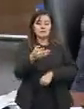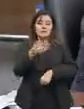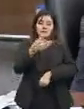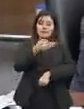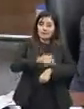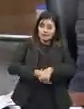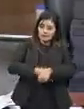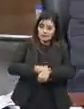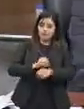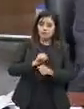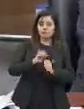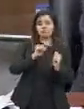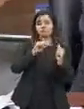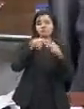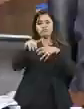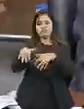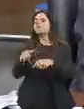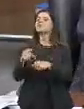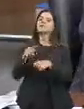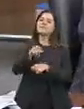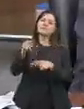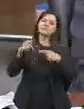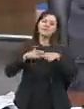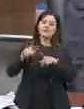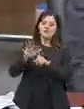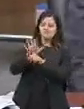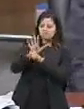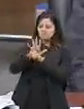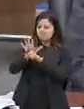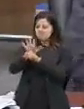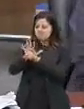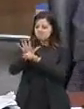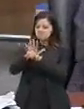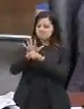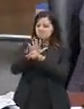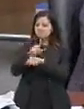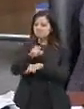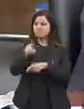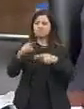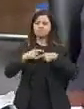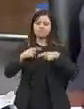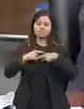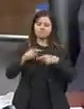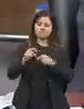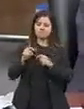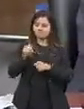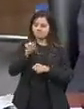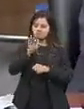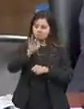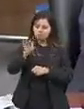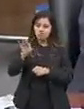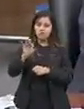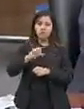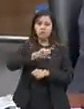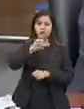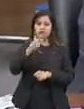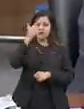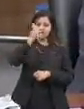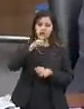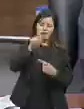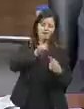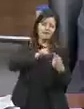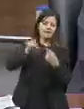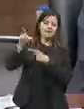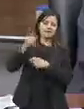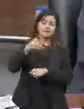evento proselitista de su Frente contra México y por la noche injuriar al presidente. Y el presidente de la